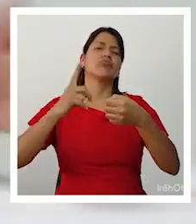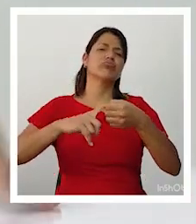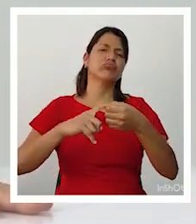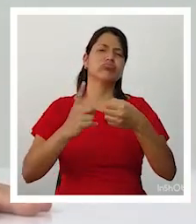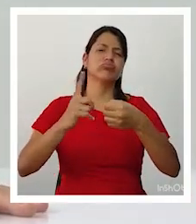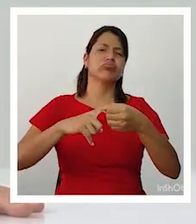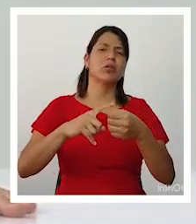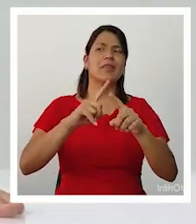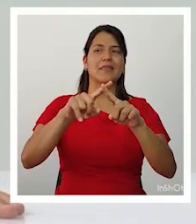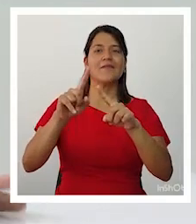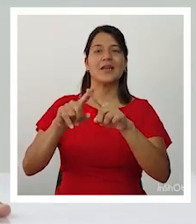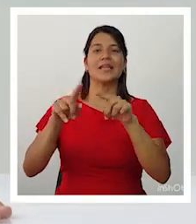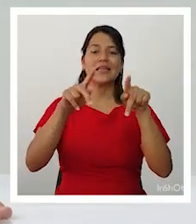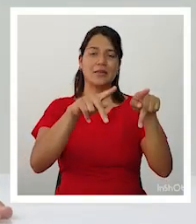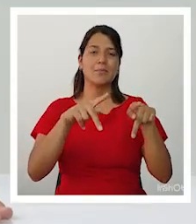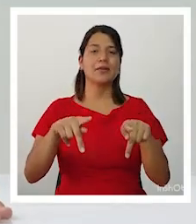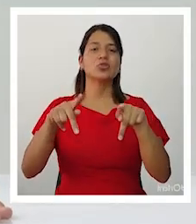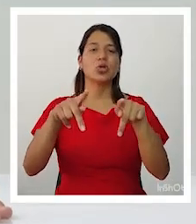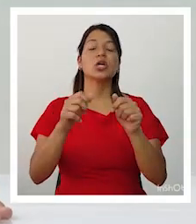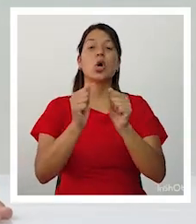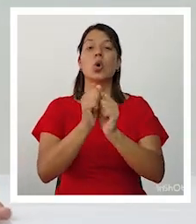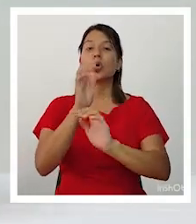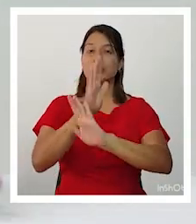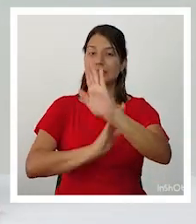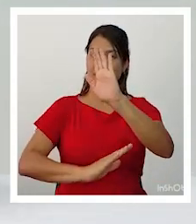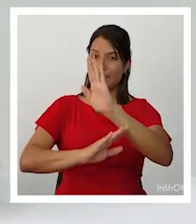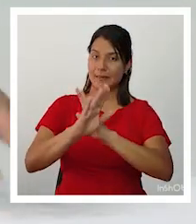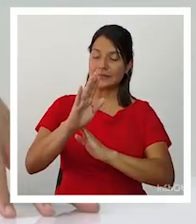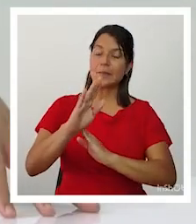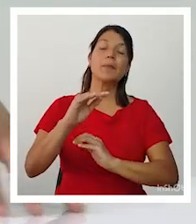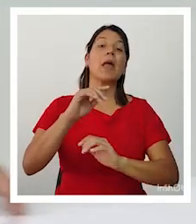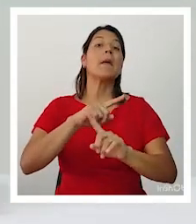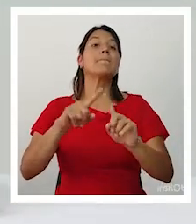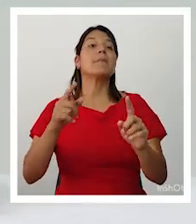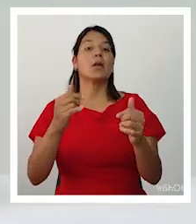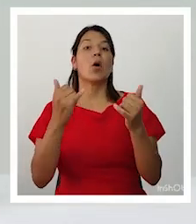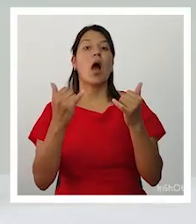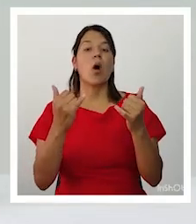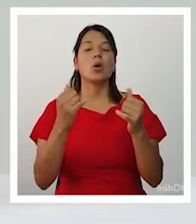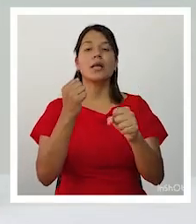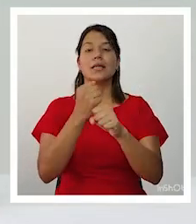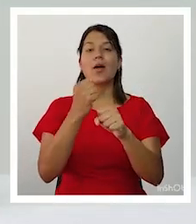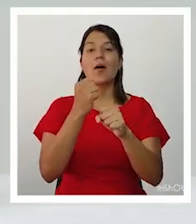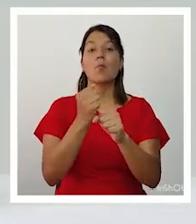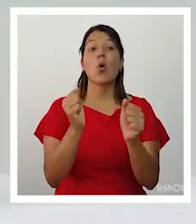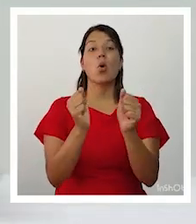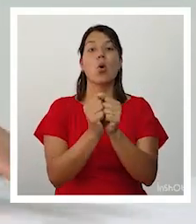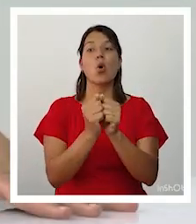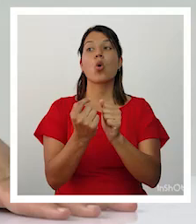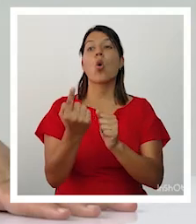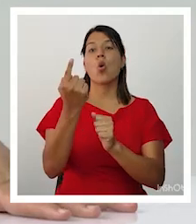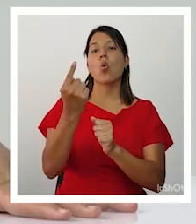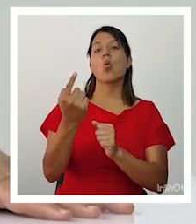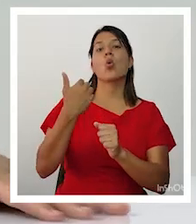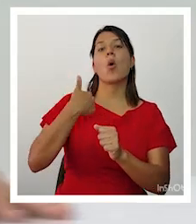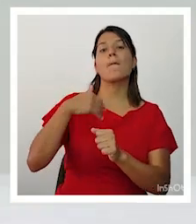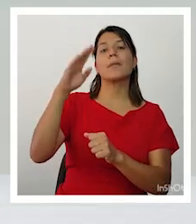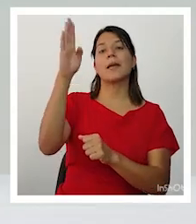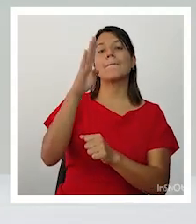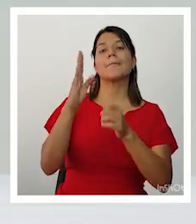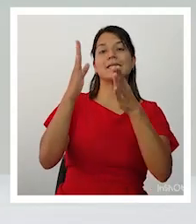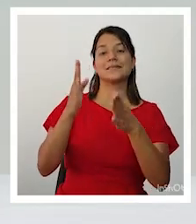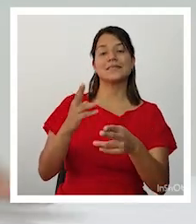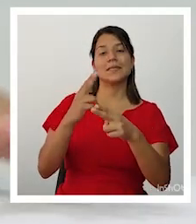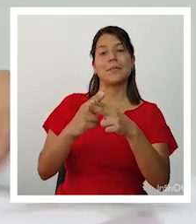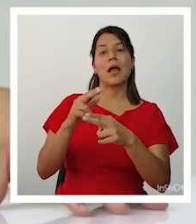con diversas situaciones de discapacidad, y hoy en día estamos trabajando con un coreógrafo brasileño, con Anderson Leão,